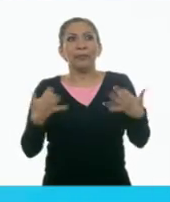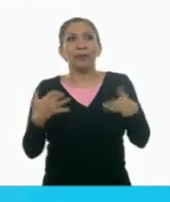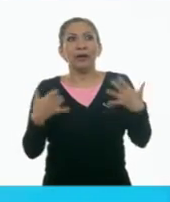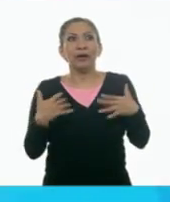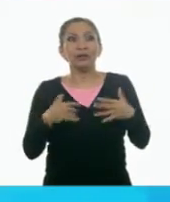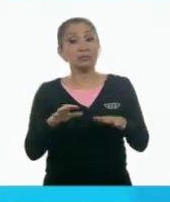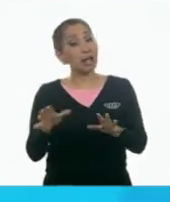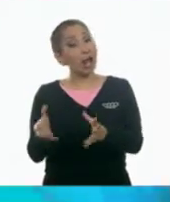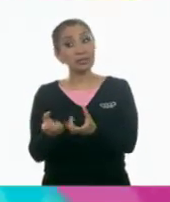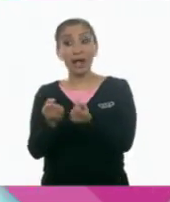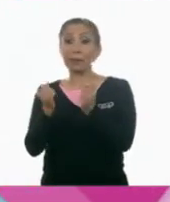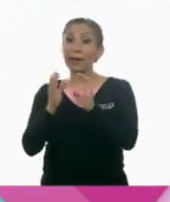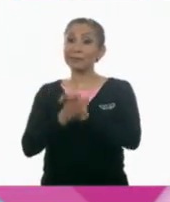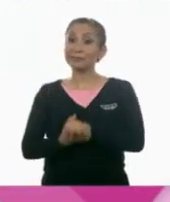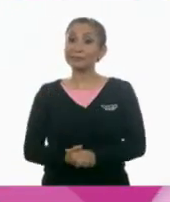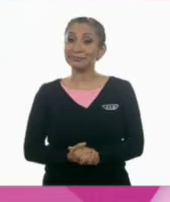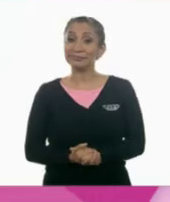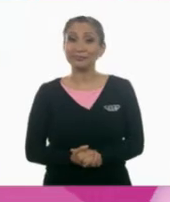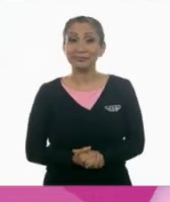¿Se salvaron?